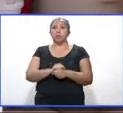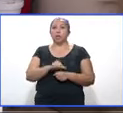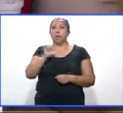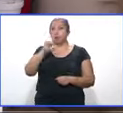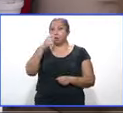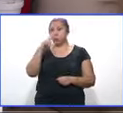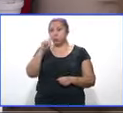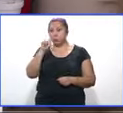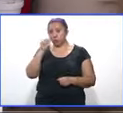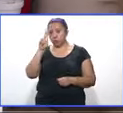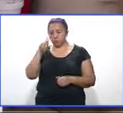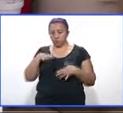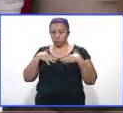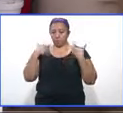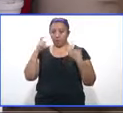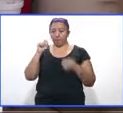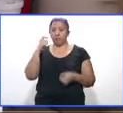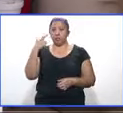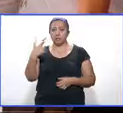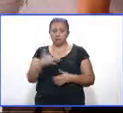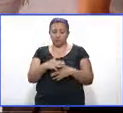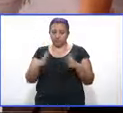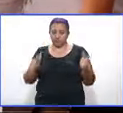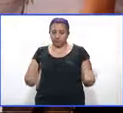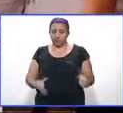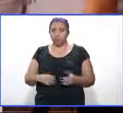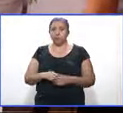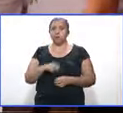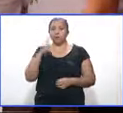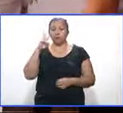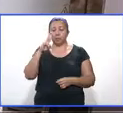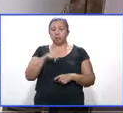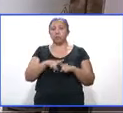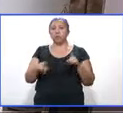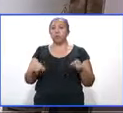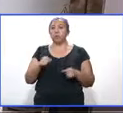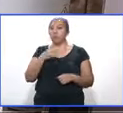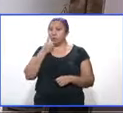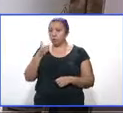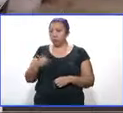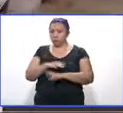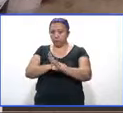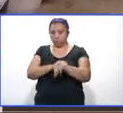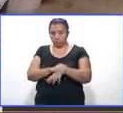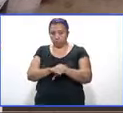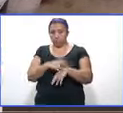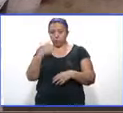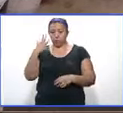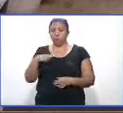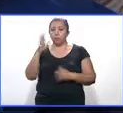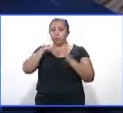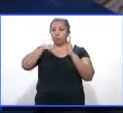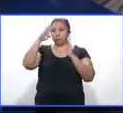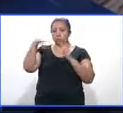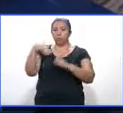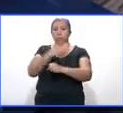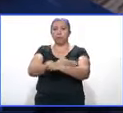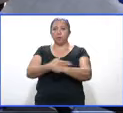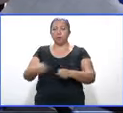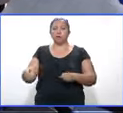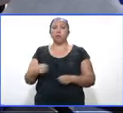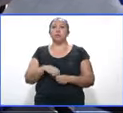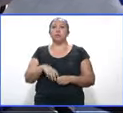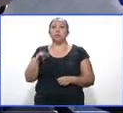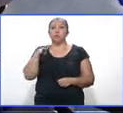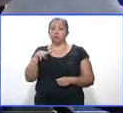Agustín Vadillo Cicero entregó 27 paquetes que contienen un proyector multimedia, dos contenedores de basura, 5 cubetas de pintura blanca de 19